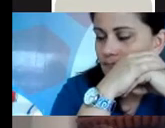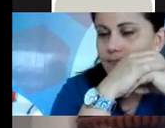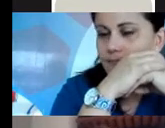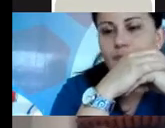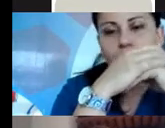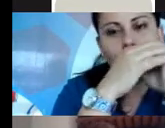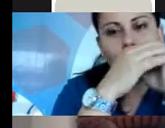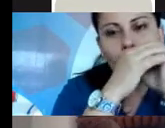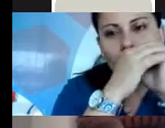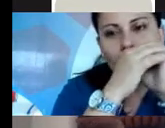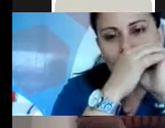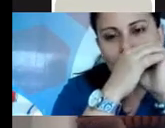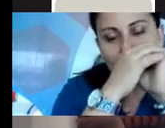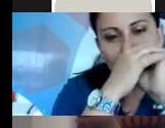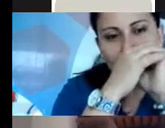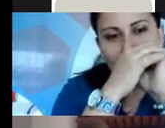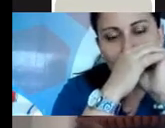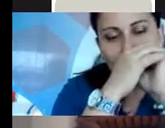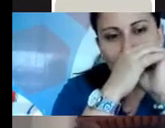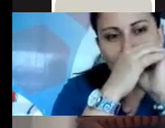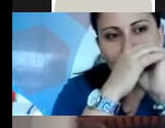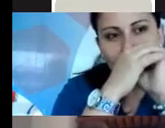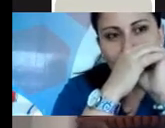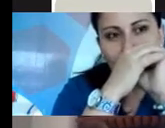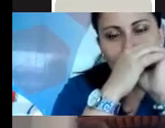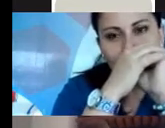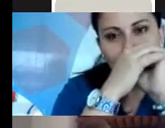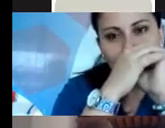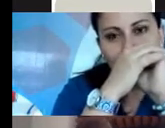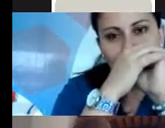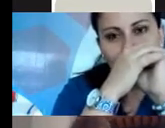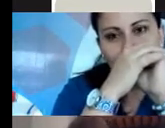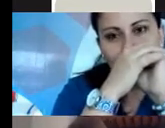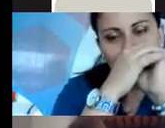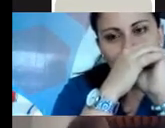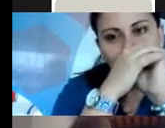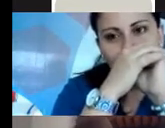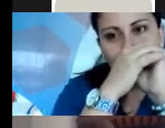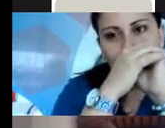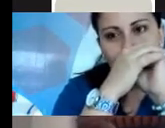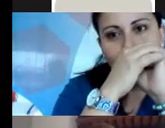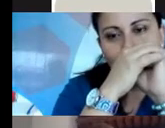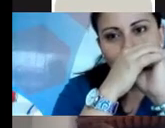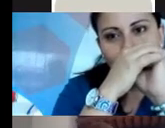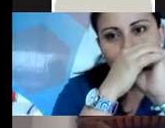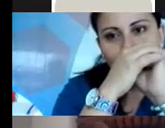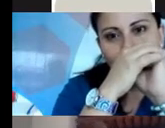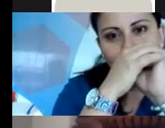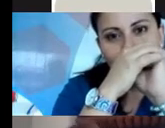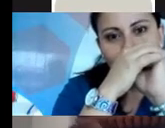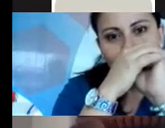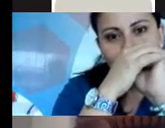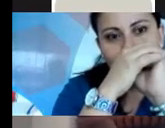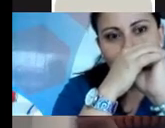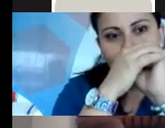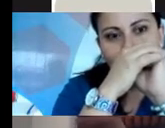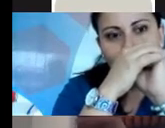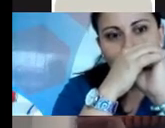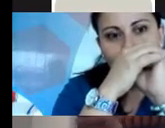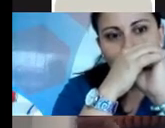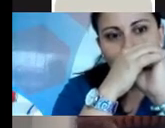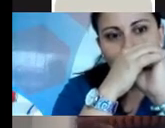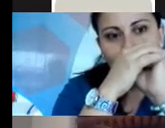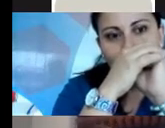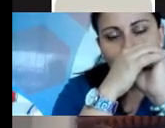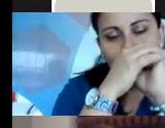es una facilitación al, digamos así, caregiver, y en este caso las madres principalmente, de poder colocar y meter al